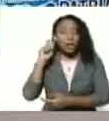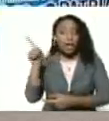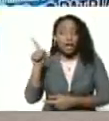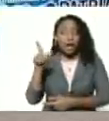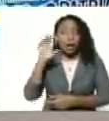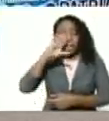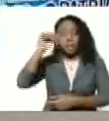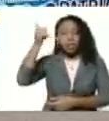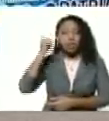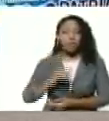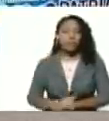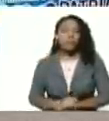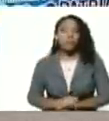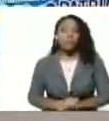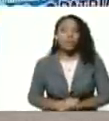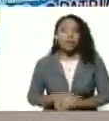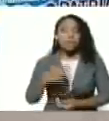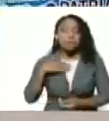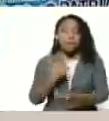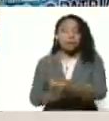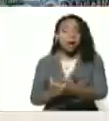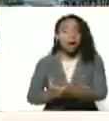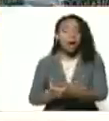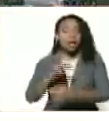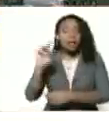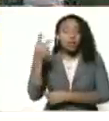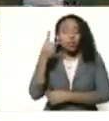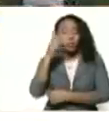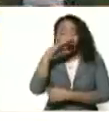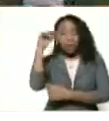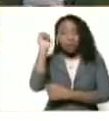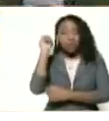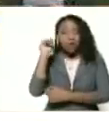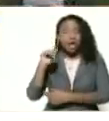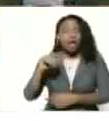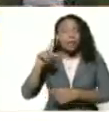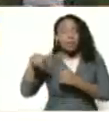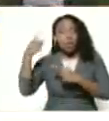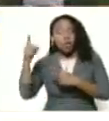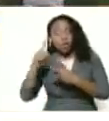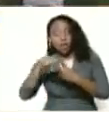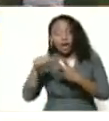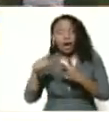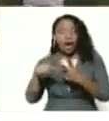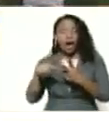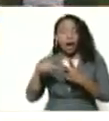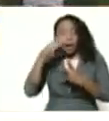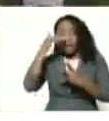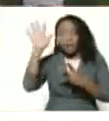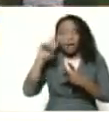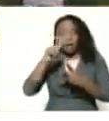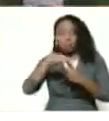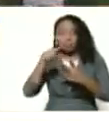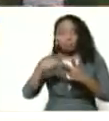mayor. Mi hermana segunda mayor, Josefina, y mi hermana mayor